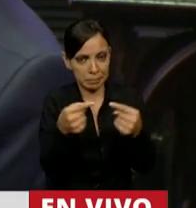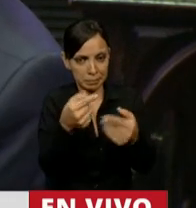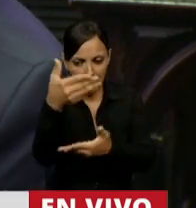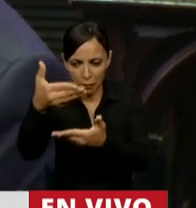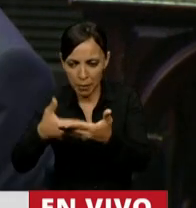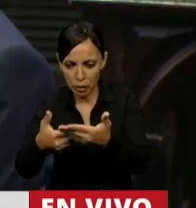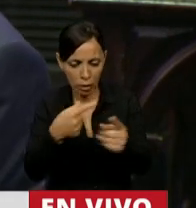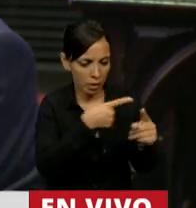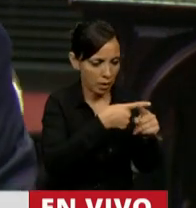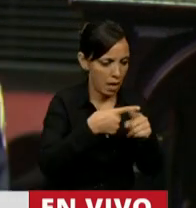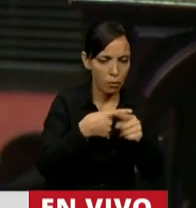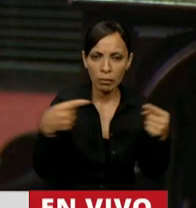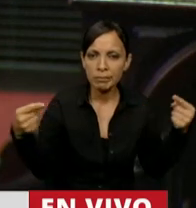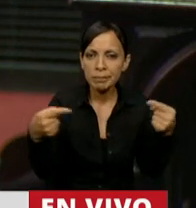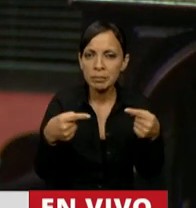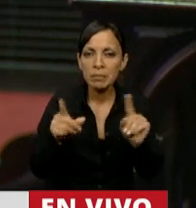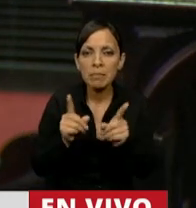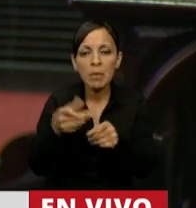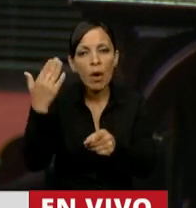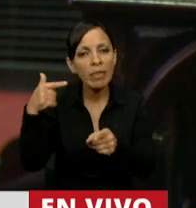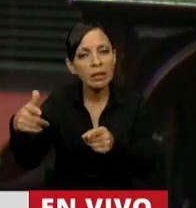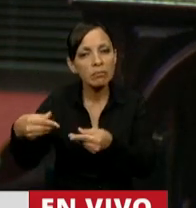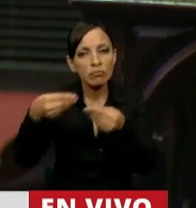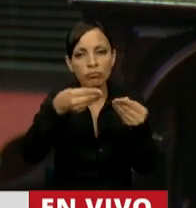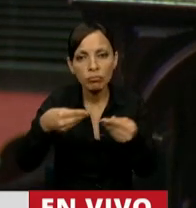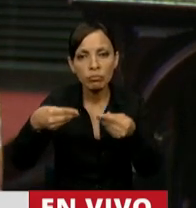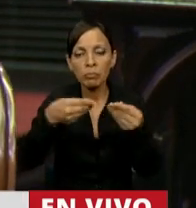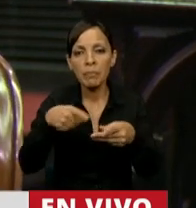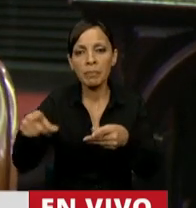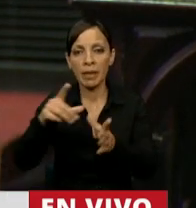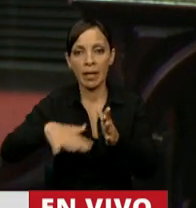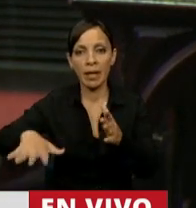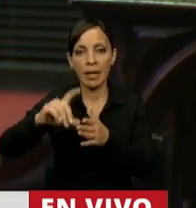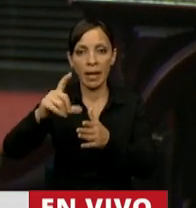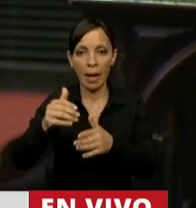información que siempre presentó la Ciudad de Buenos Aires. Y